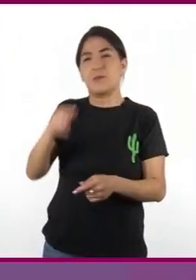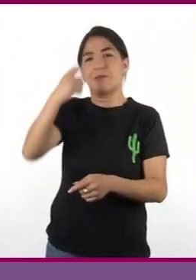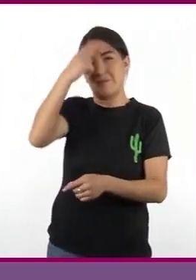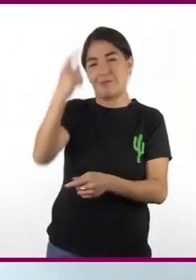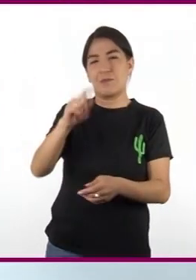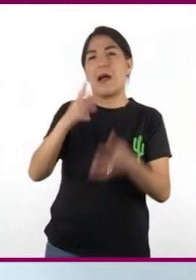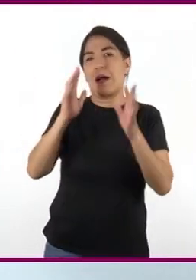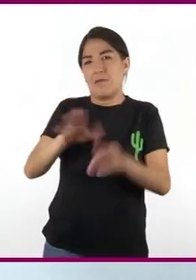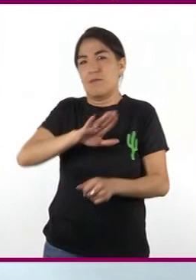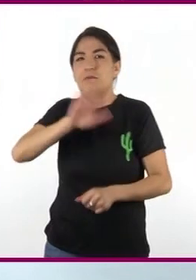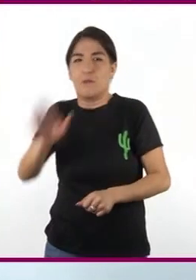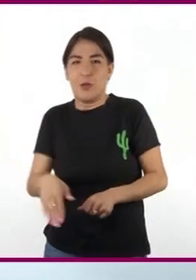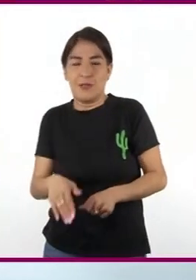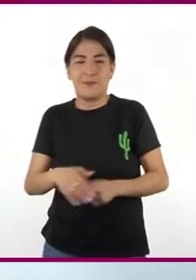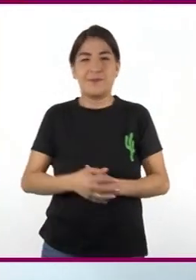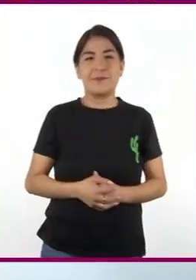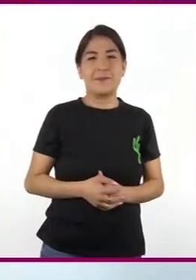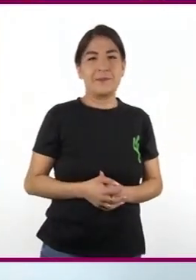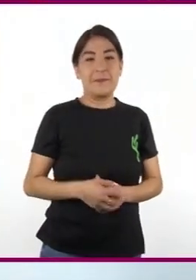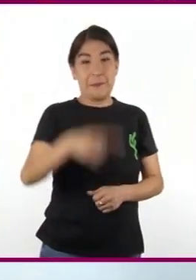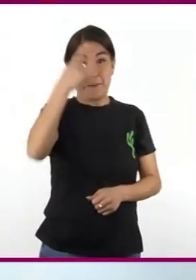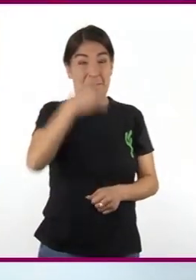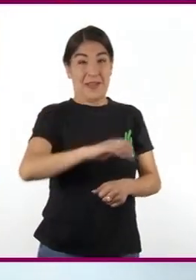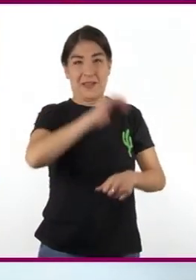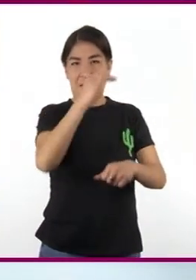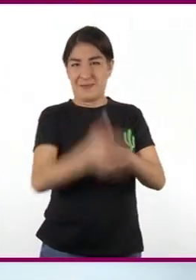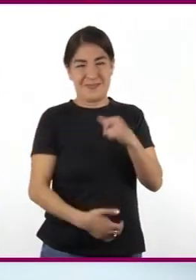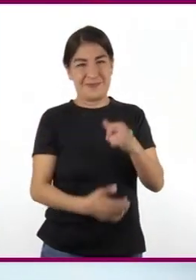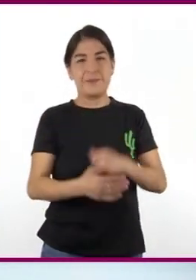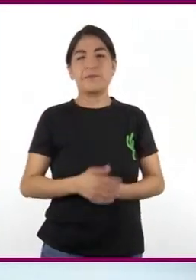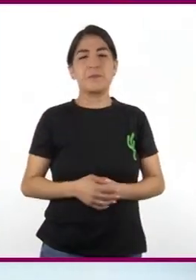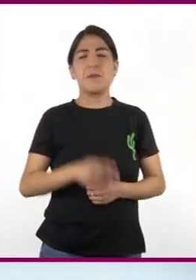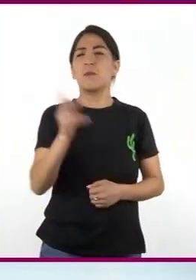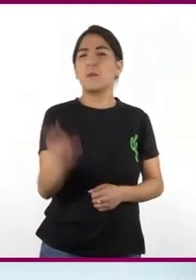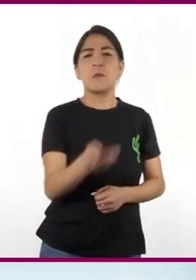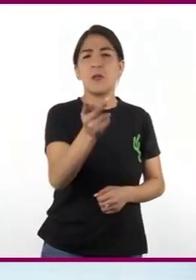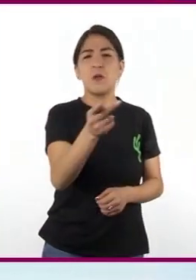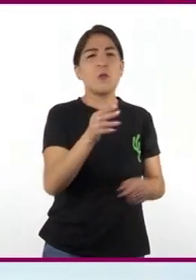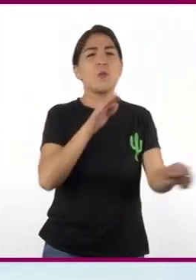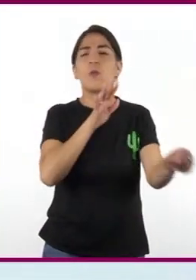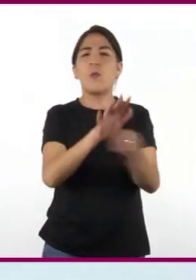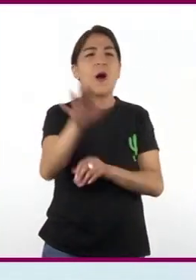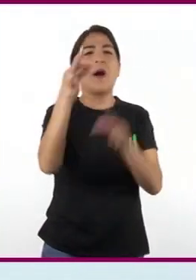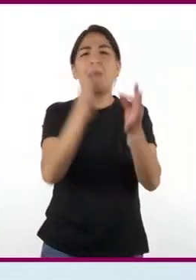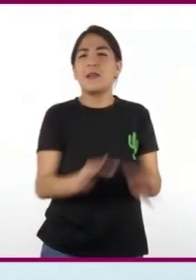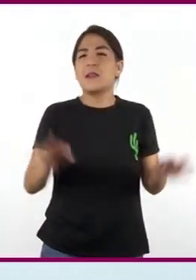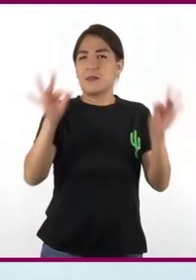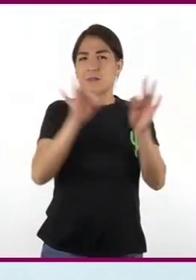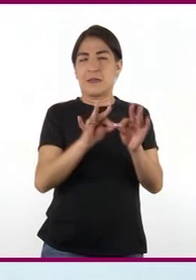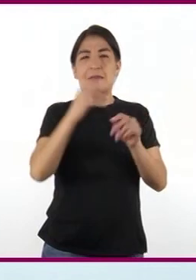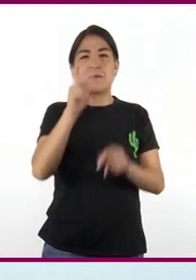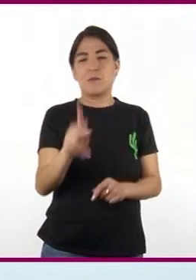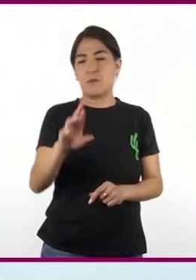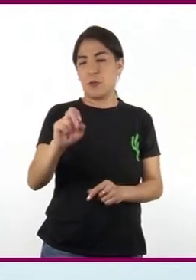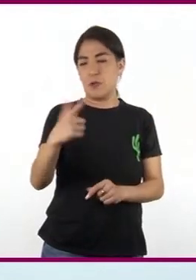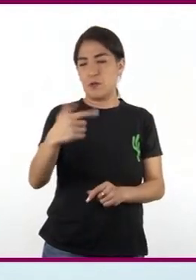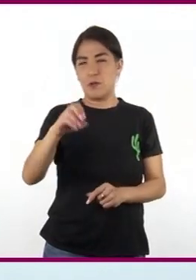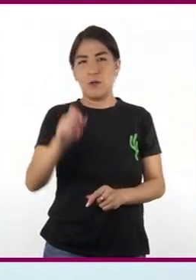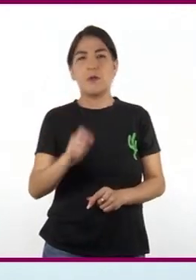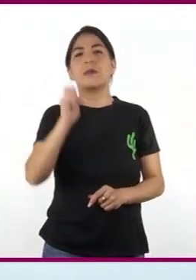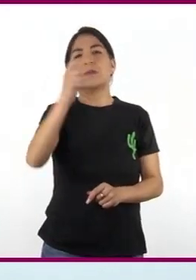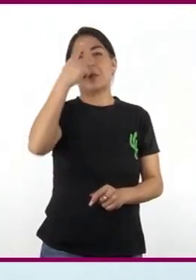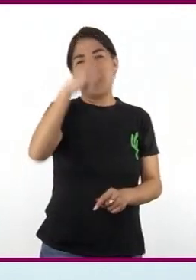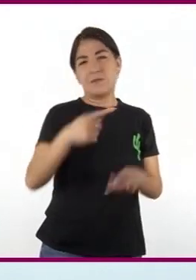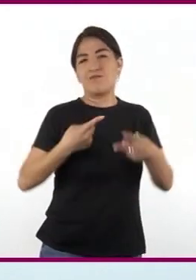muertos. Para concluir, preguntamos cuál es la importancia de los prólogos e